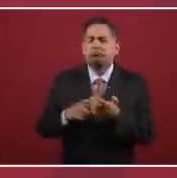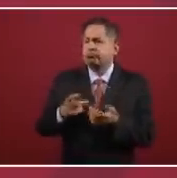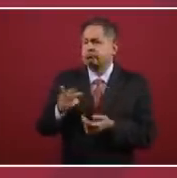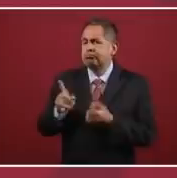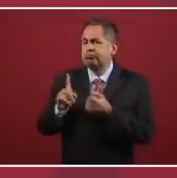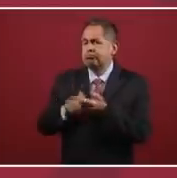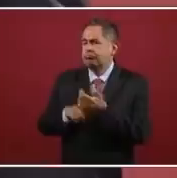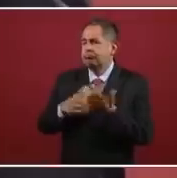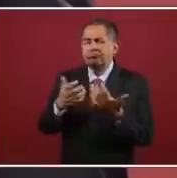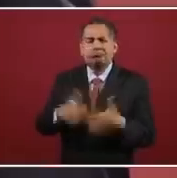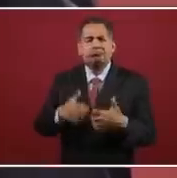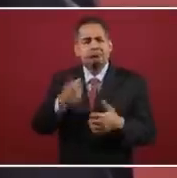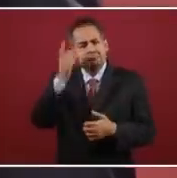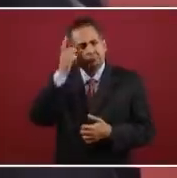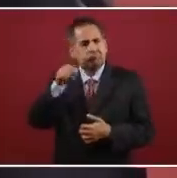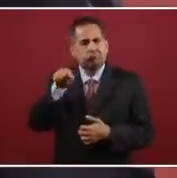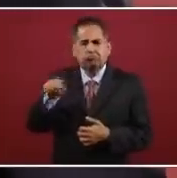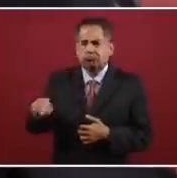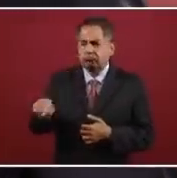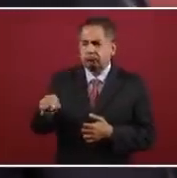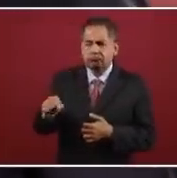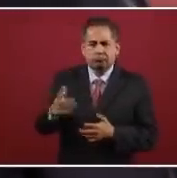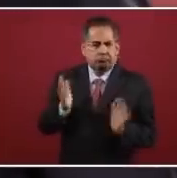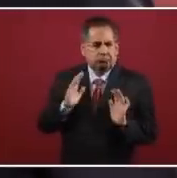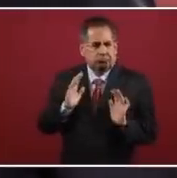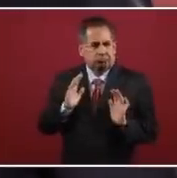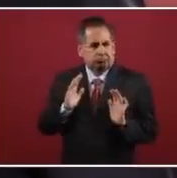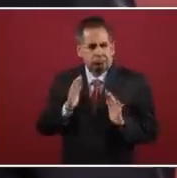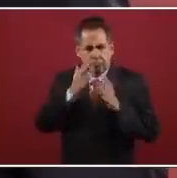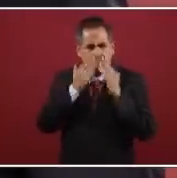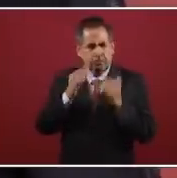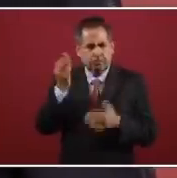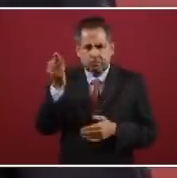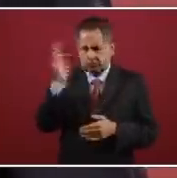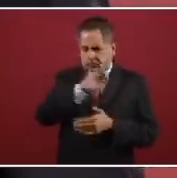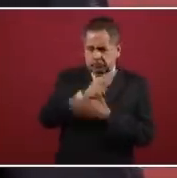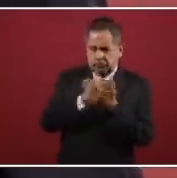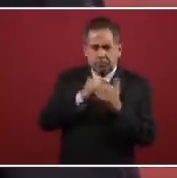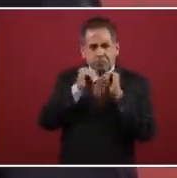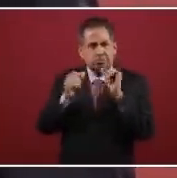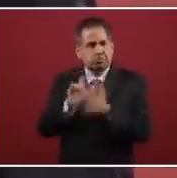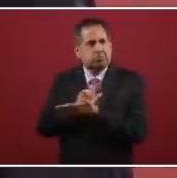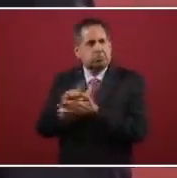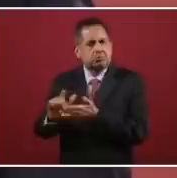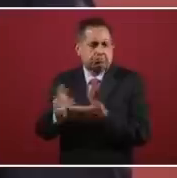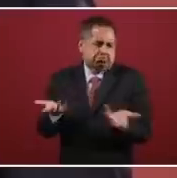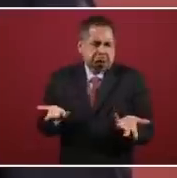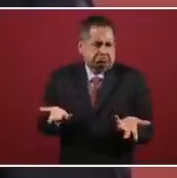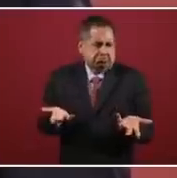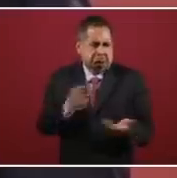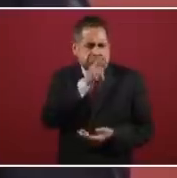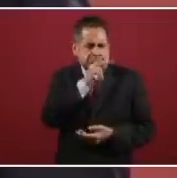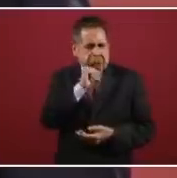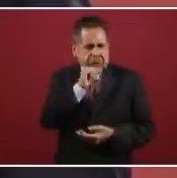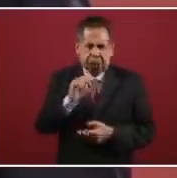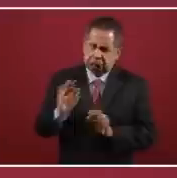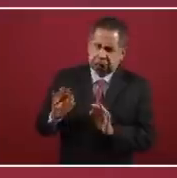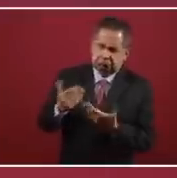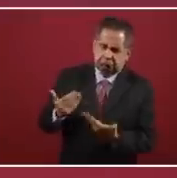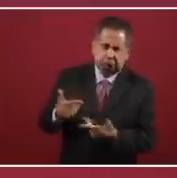un empresario si no utiliza despachos de factureros?